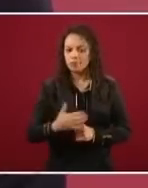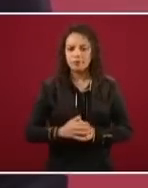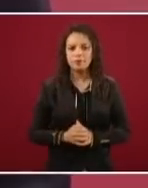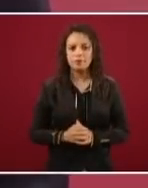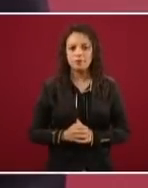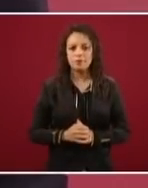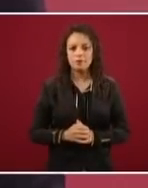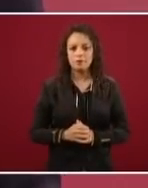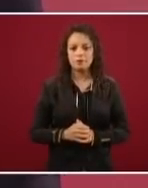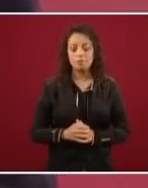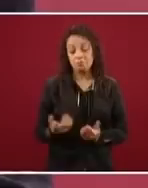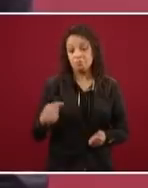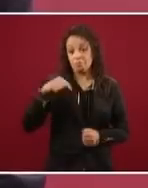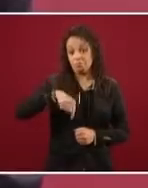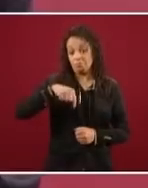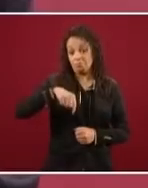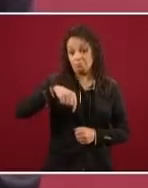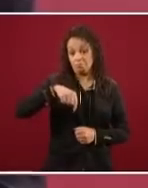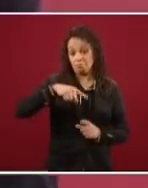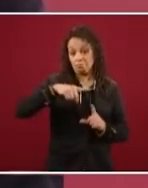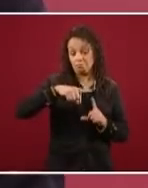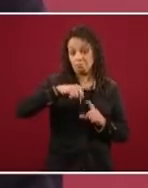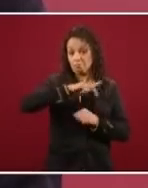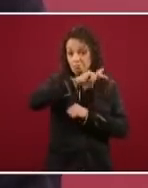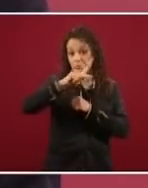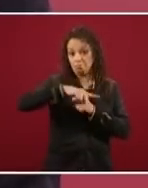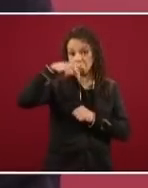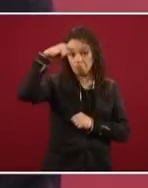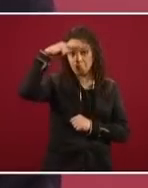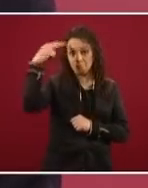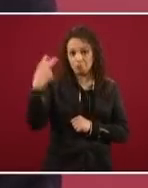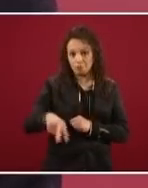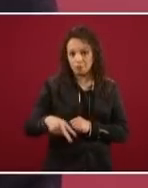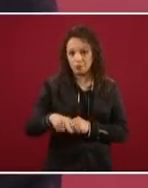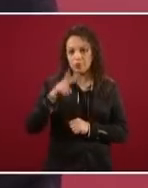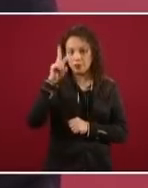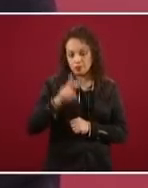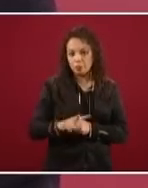méxico tiene condiciones inmejorables